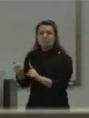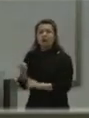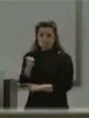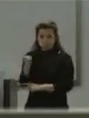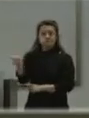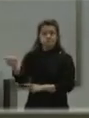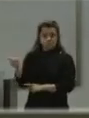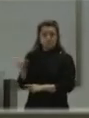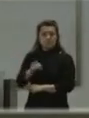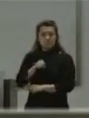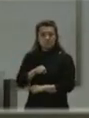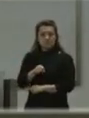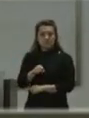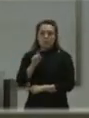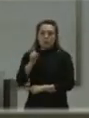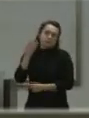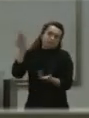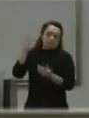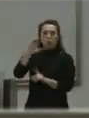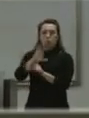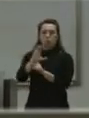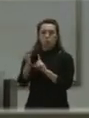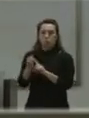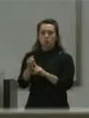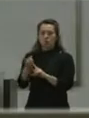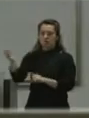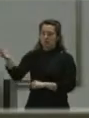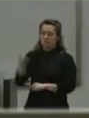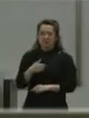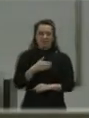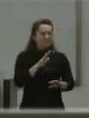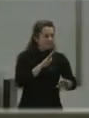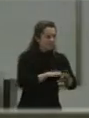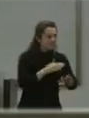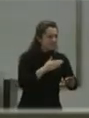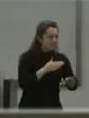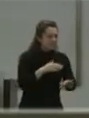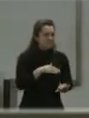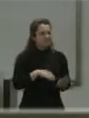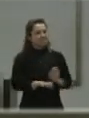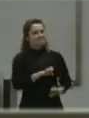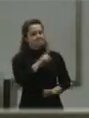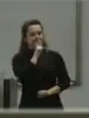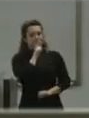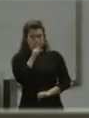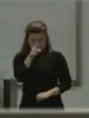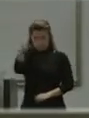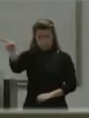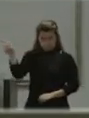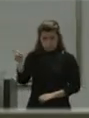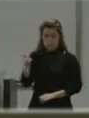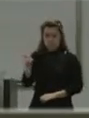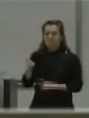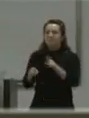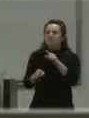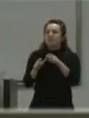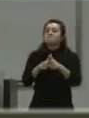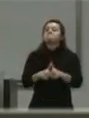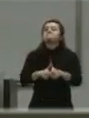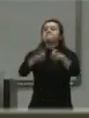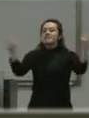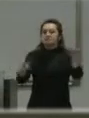digamos que por cultura la denuncia en los hombres es menor sigue siendo todavía más de un 90% las mujeres quienes somos